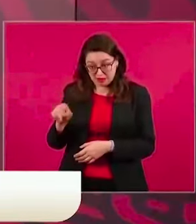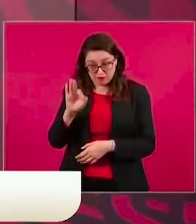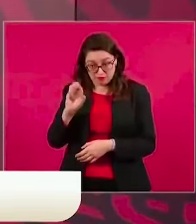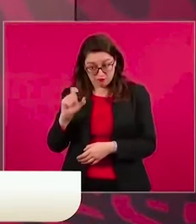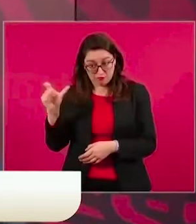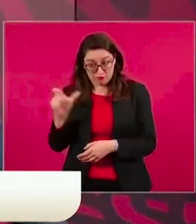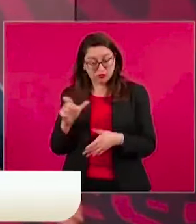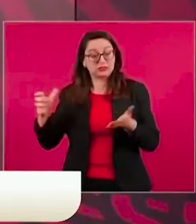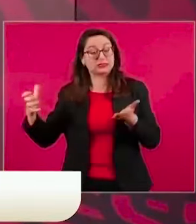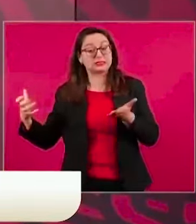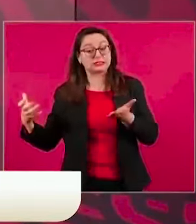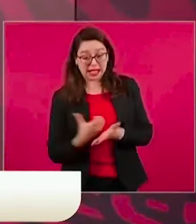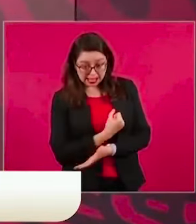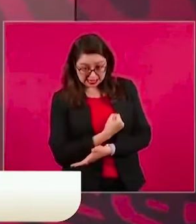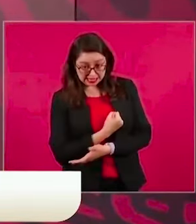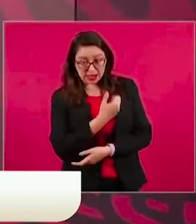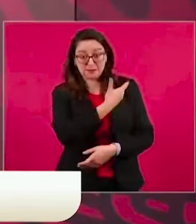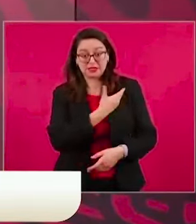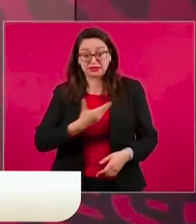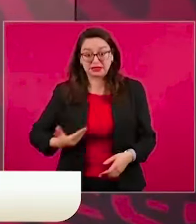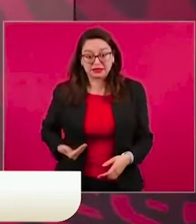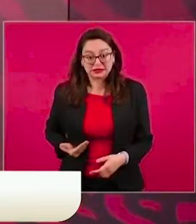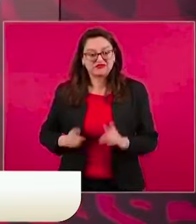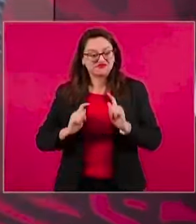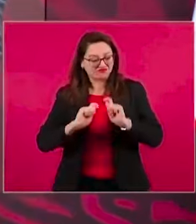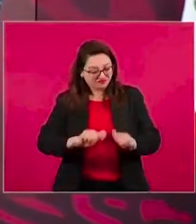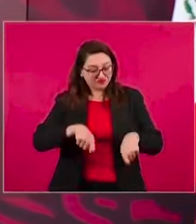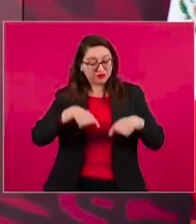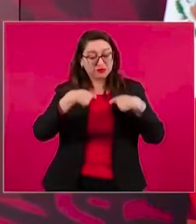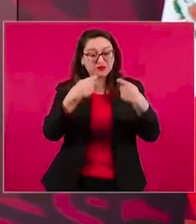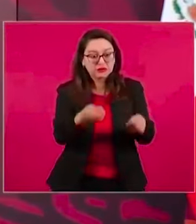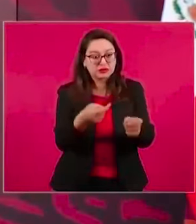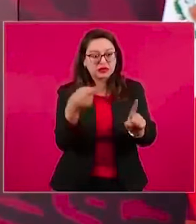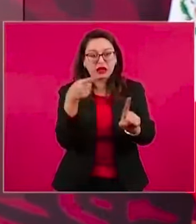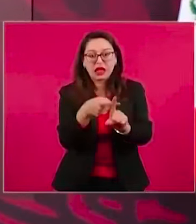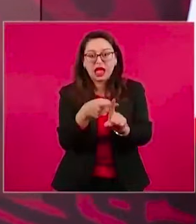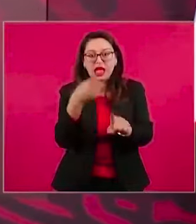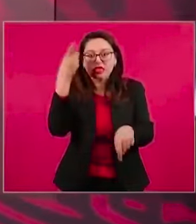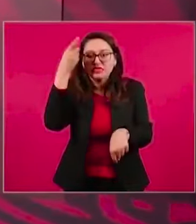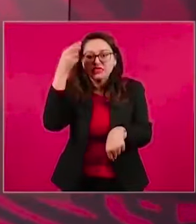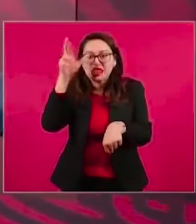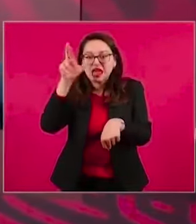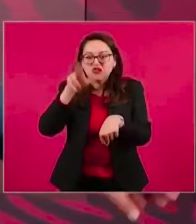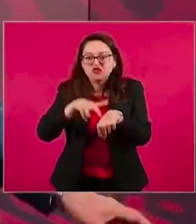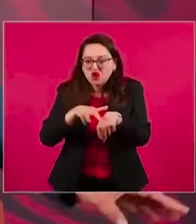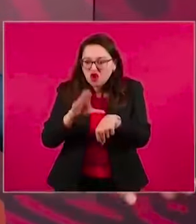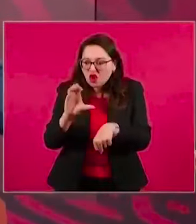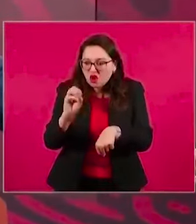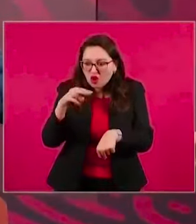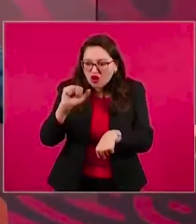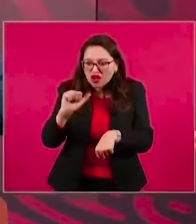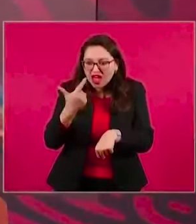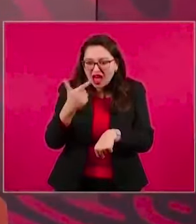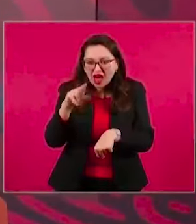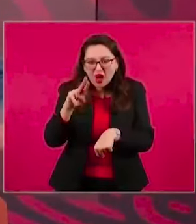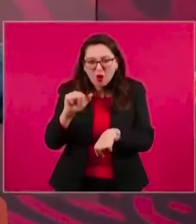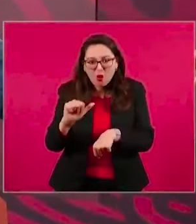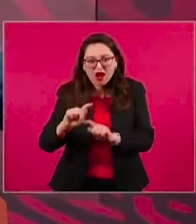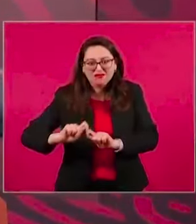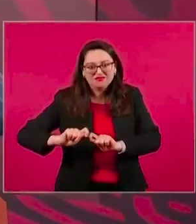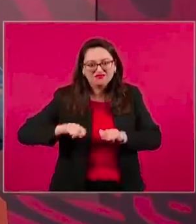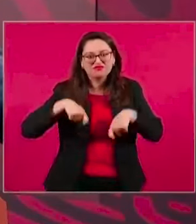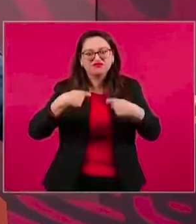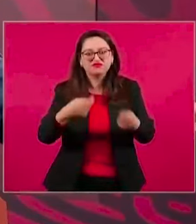hacen pues siembran alfalfa que es lo que más